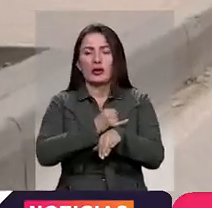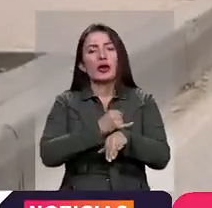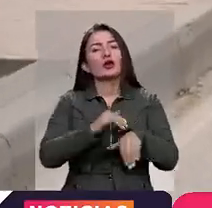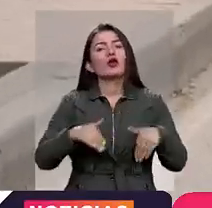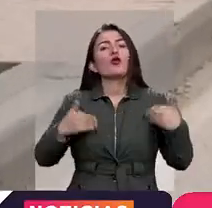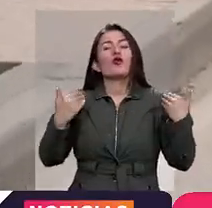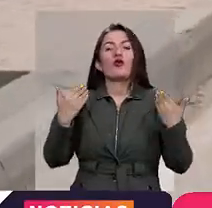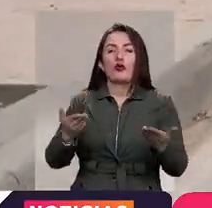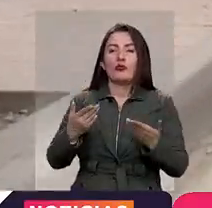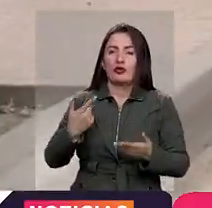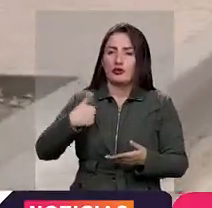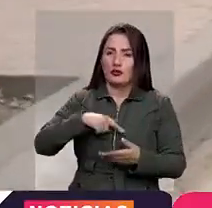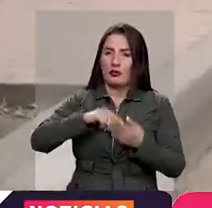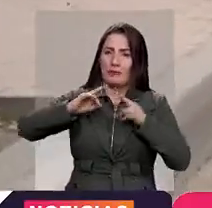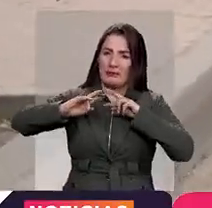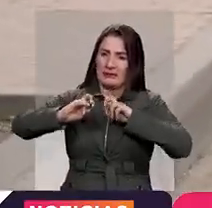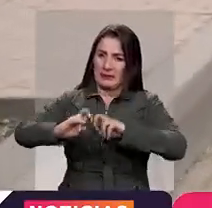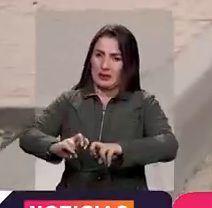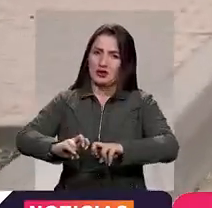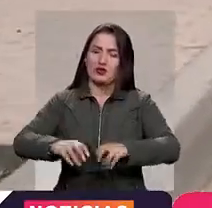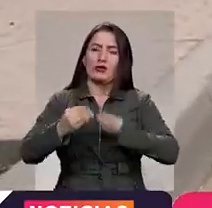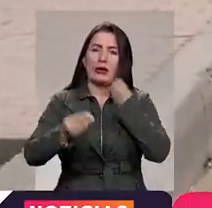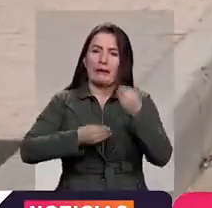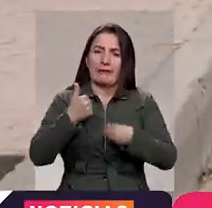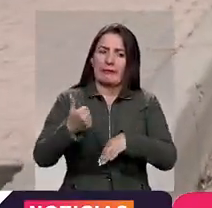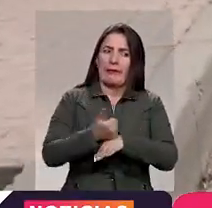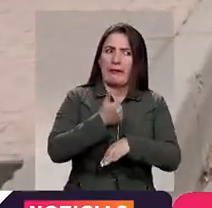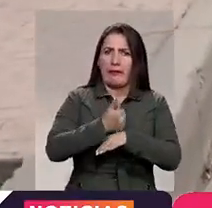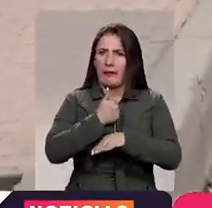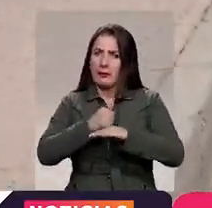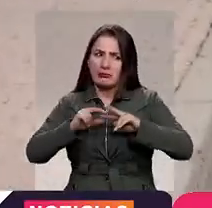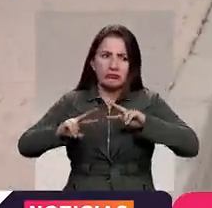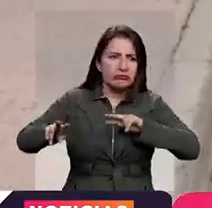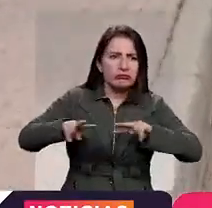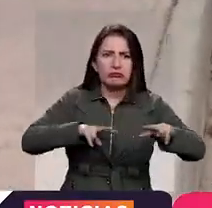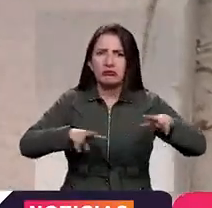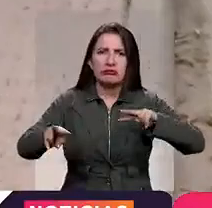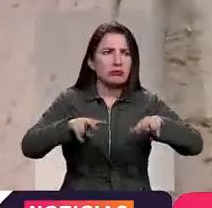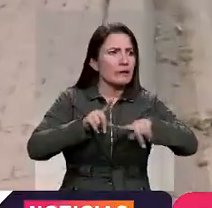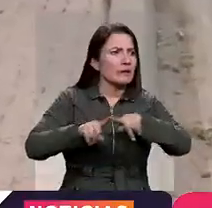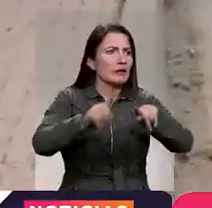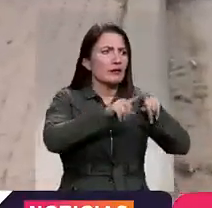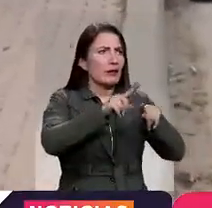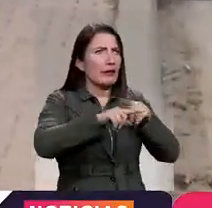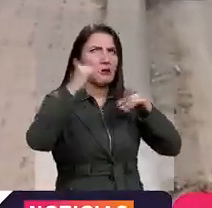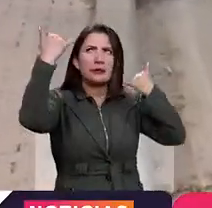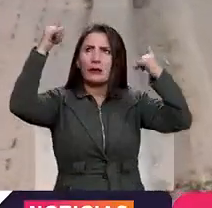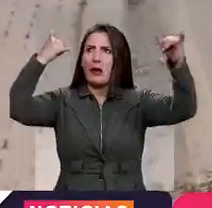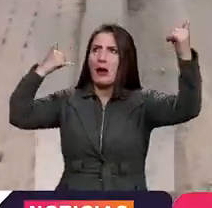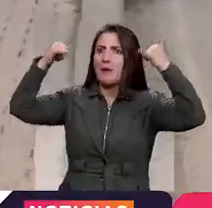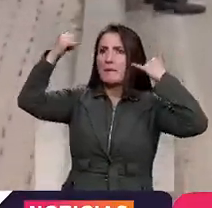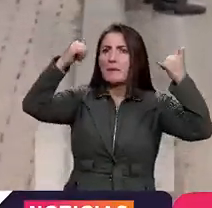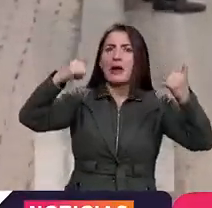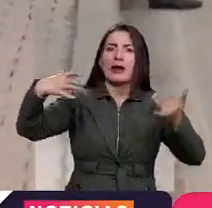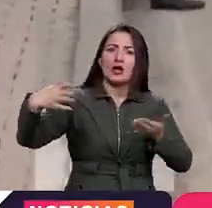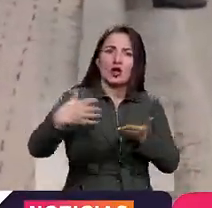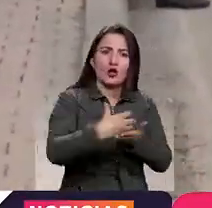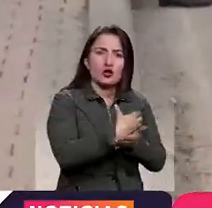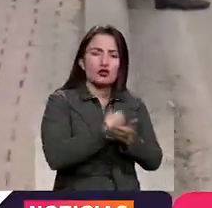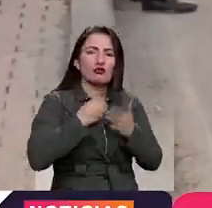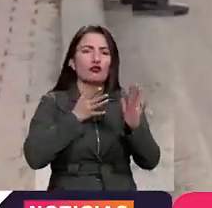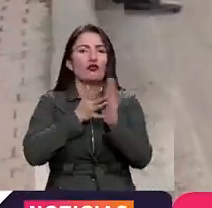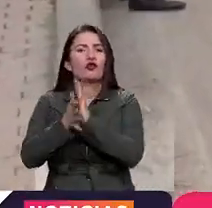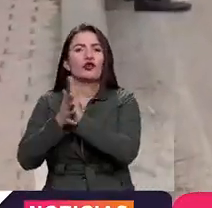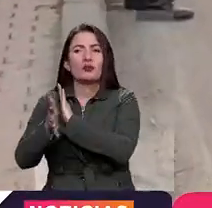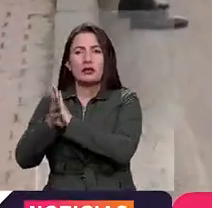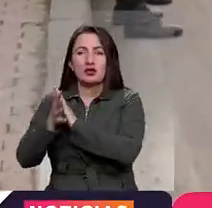cuanto investigación criminal está haciendo su tarea, haciendo revisiones de diferentes cámaras, recolección de información por parte